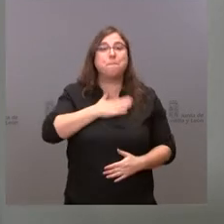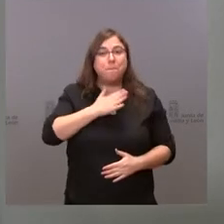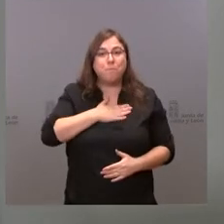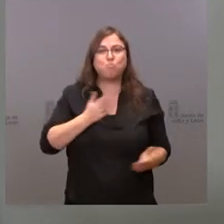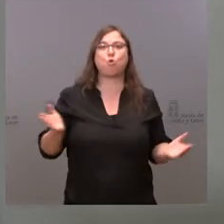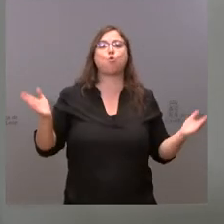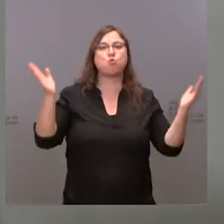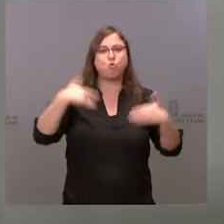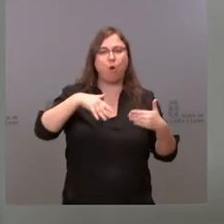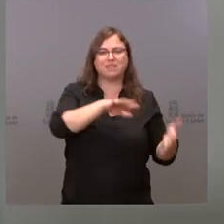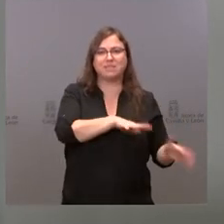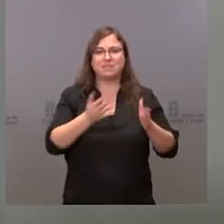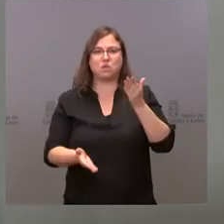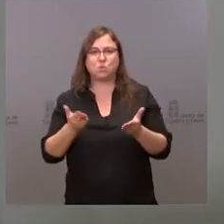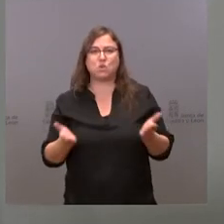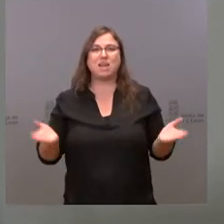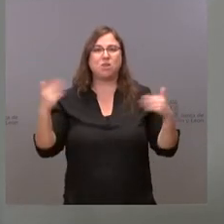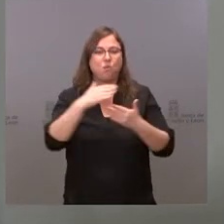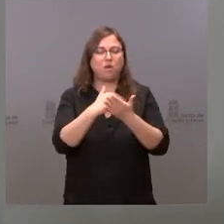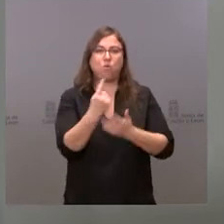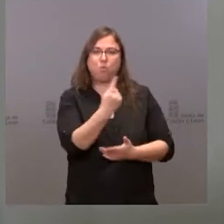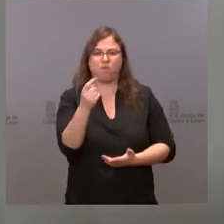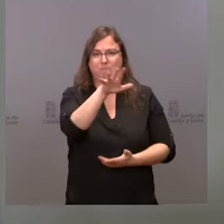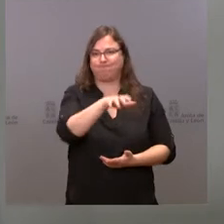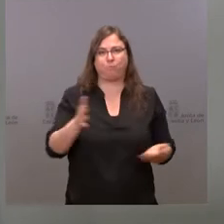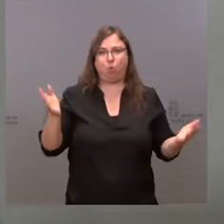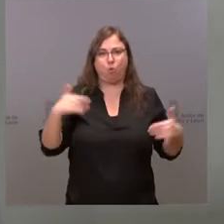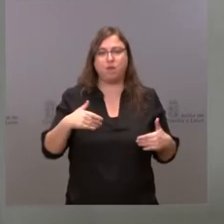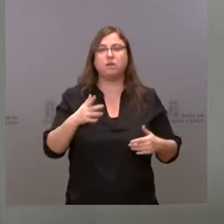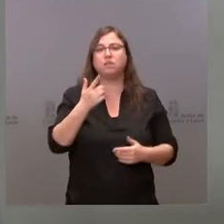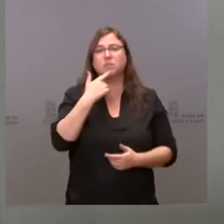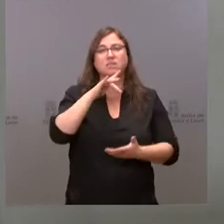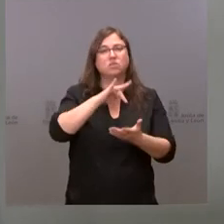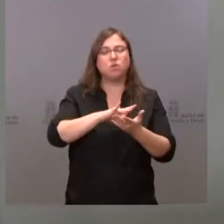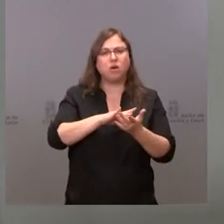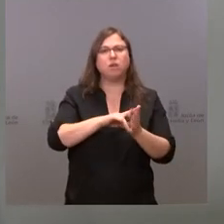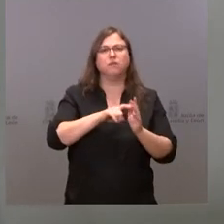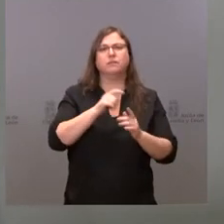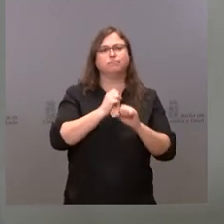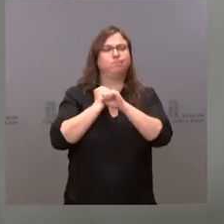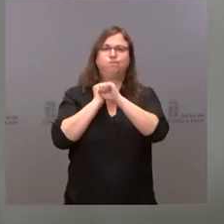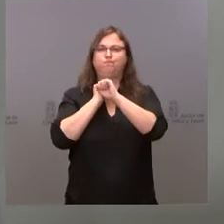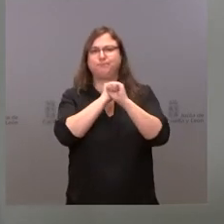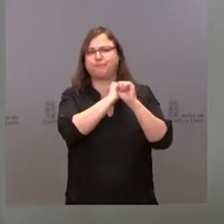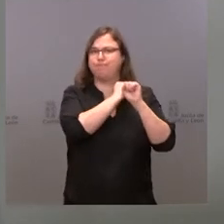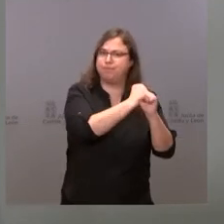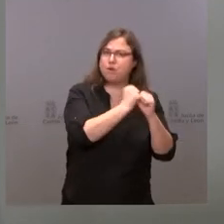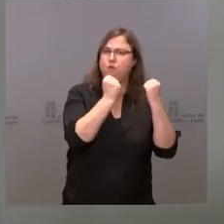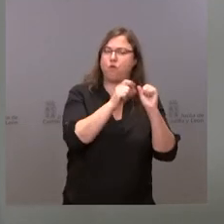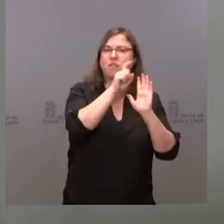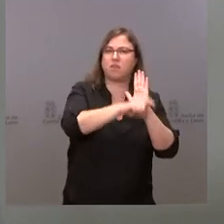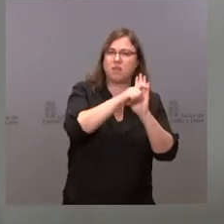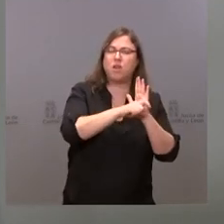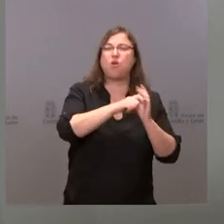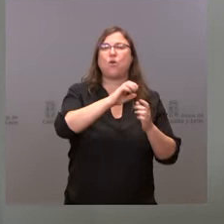plan de transición justa para los territorios de nuestra comunidad autónoma que han tenido una elevada dependencia de la minería del carbón o de las centrales